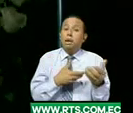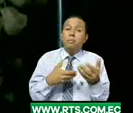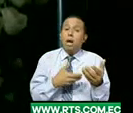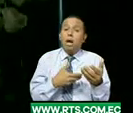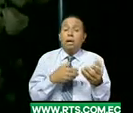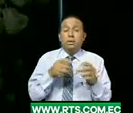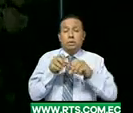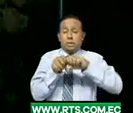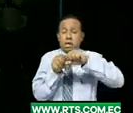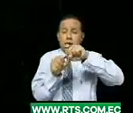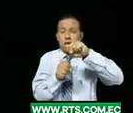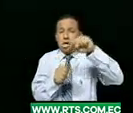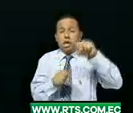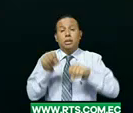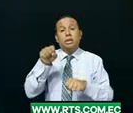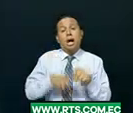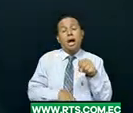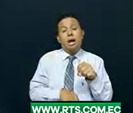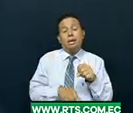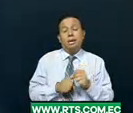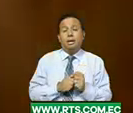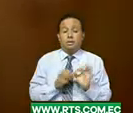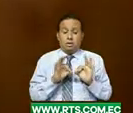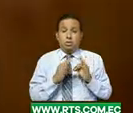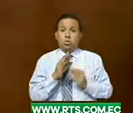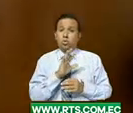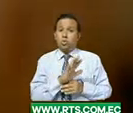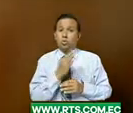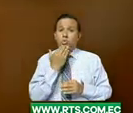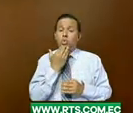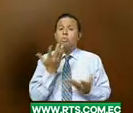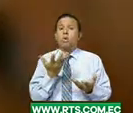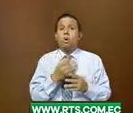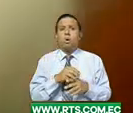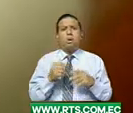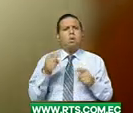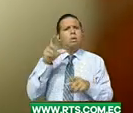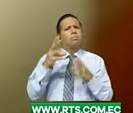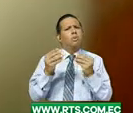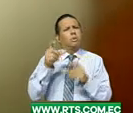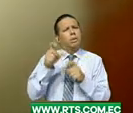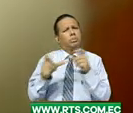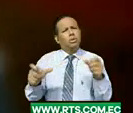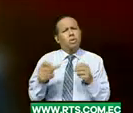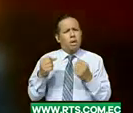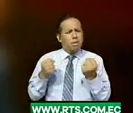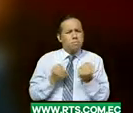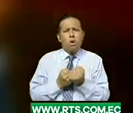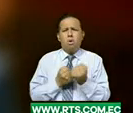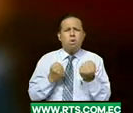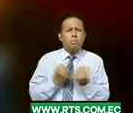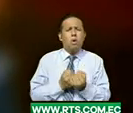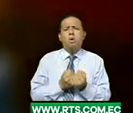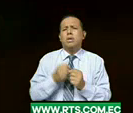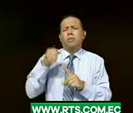espinal, mientras su familia, artistas, influencers de redes sociales y talentos de pantalla luchaban por